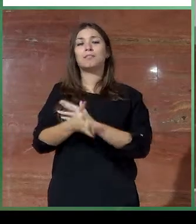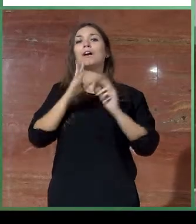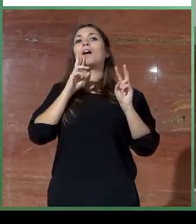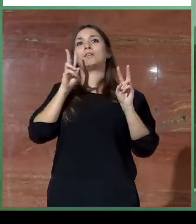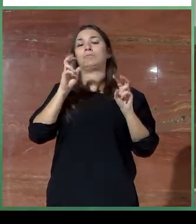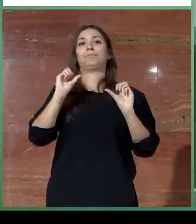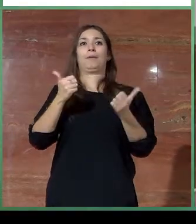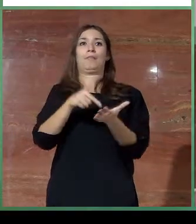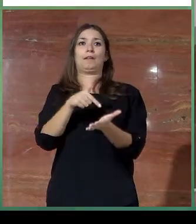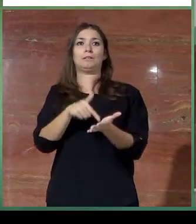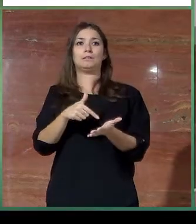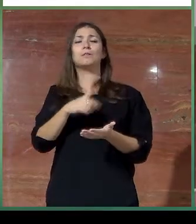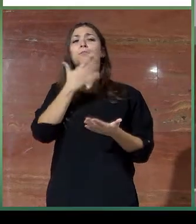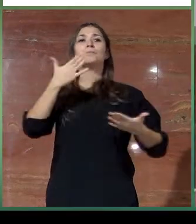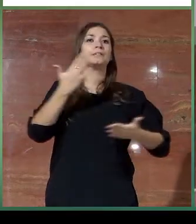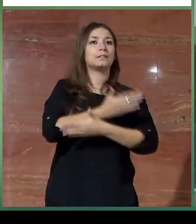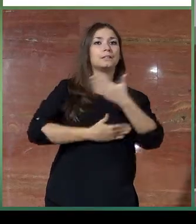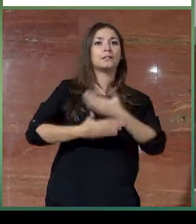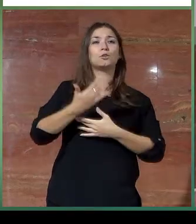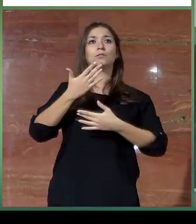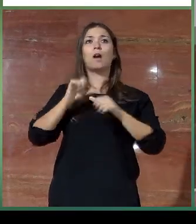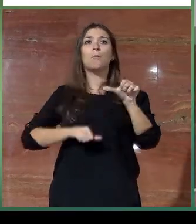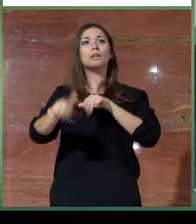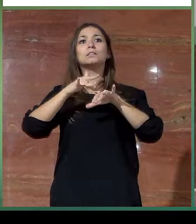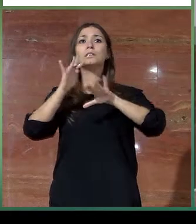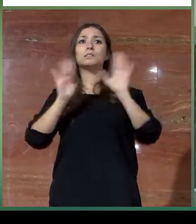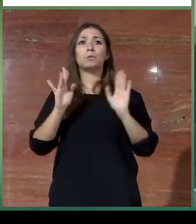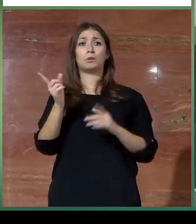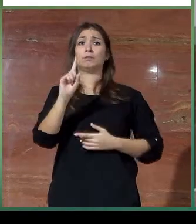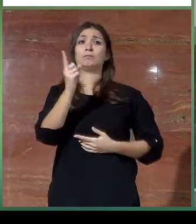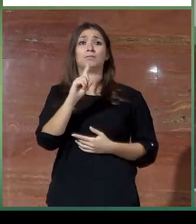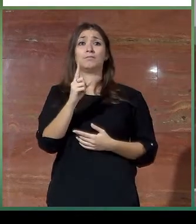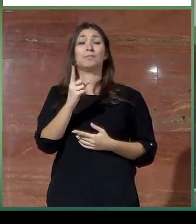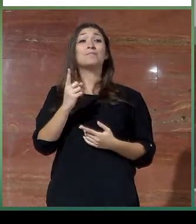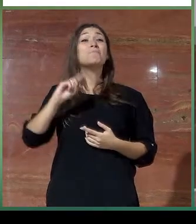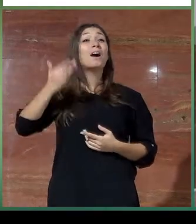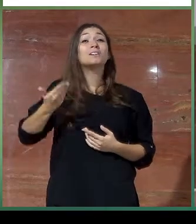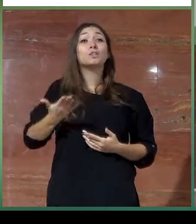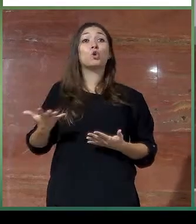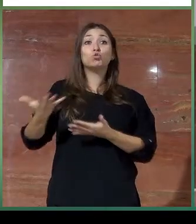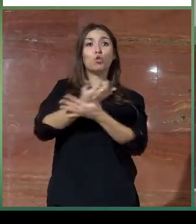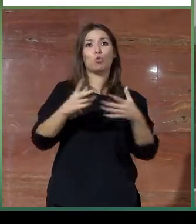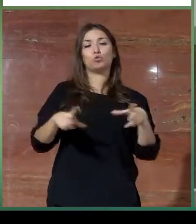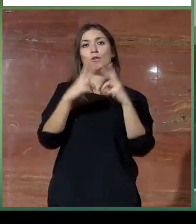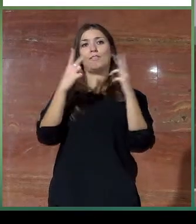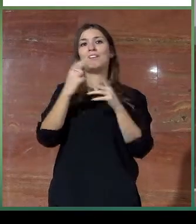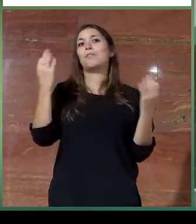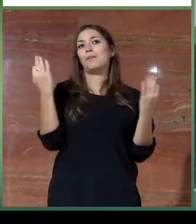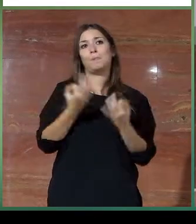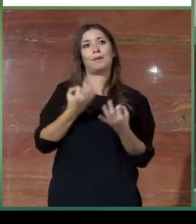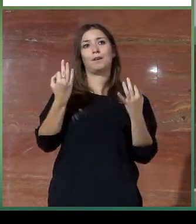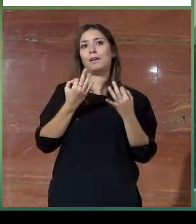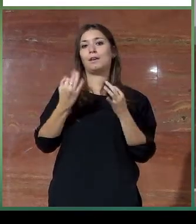discapacidad, sé sensible. Entonces yo digo, mientras no consigamos que toda la sociedad de algún modo